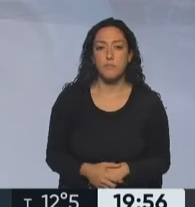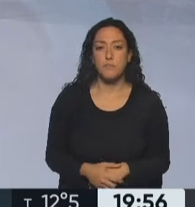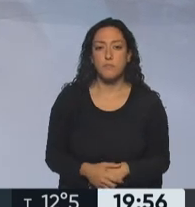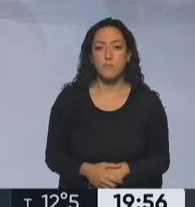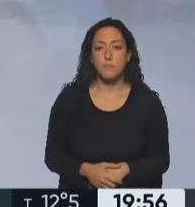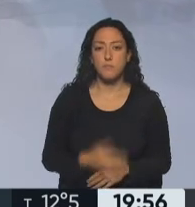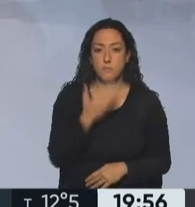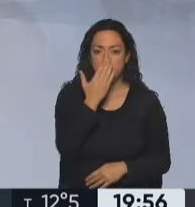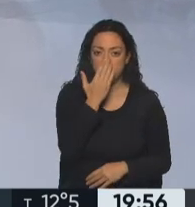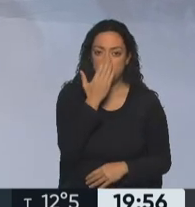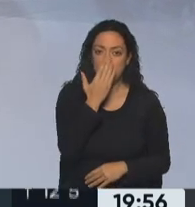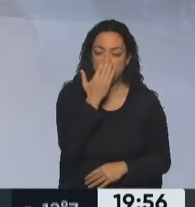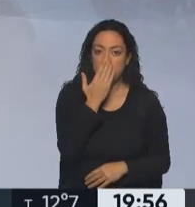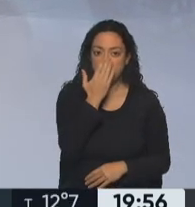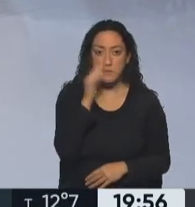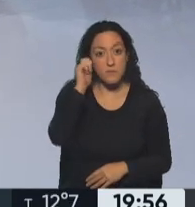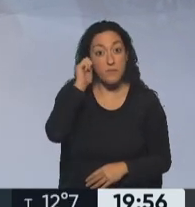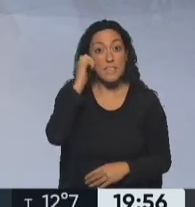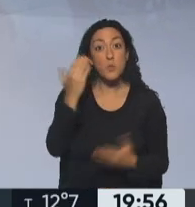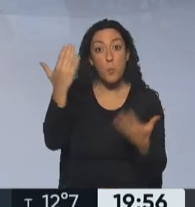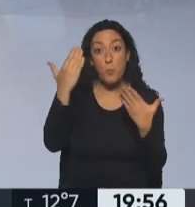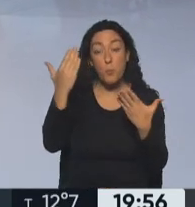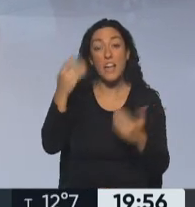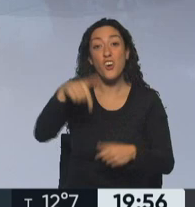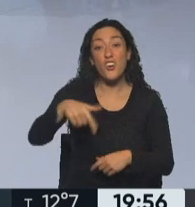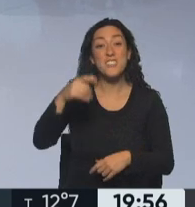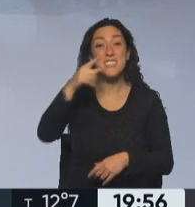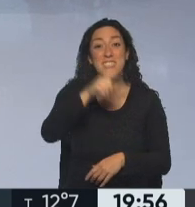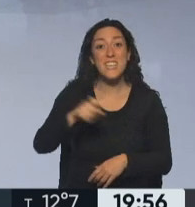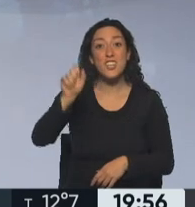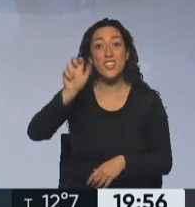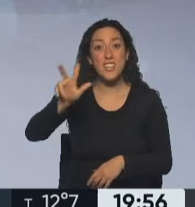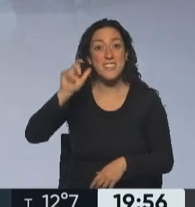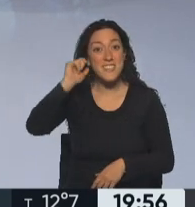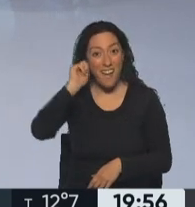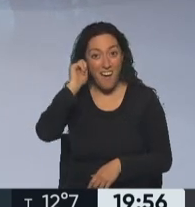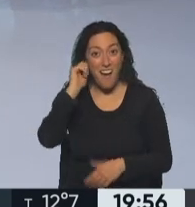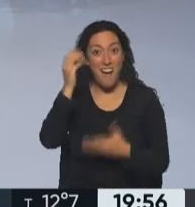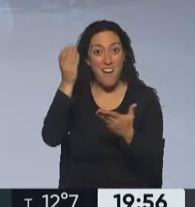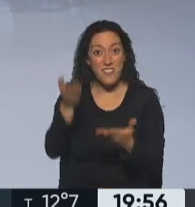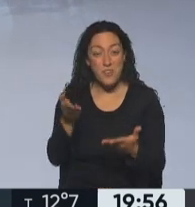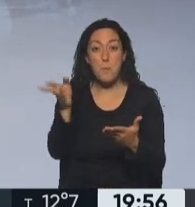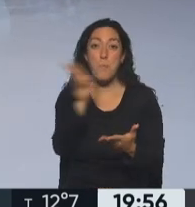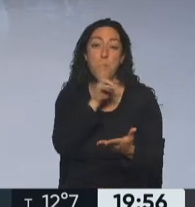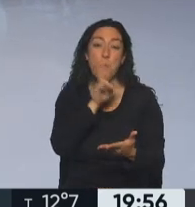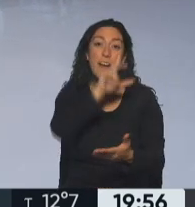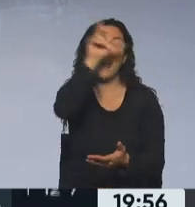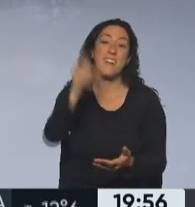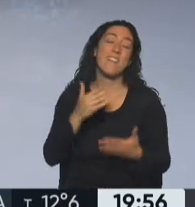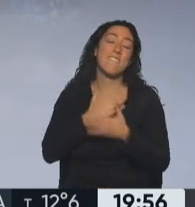Vamos a decirle feliz cumpleaños. Hoy cumple 103 años una mujer que toda la Argentina